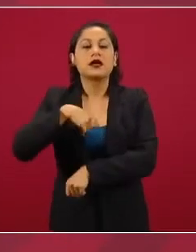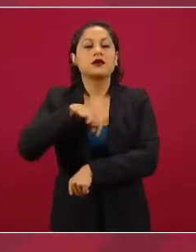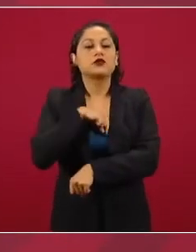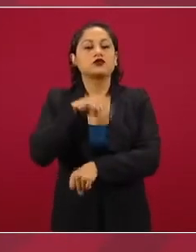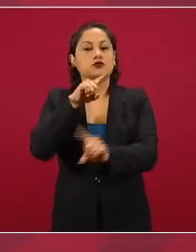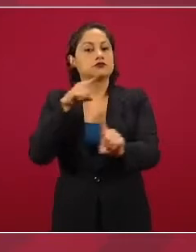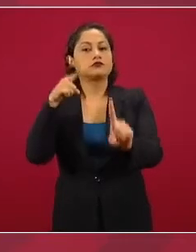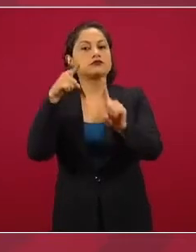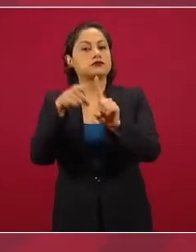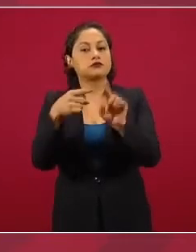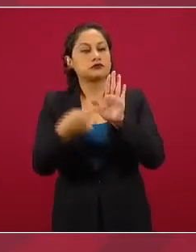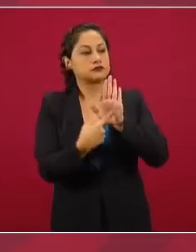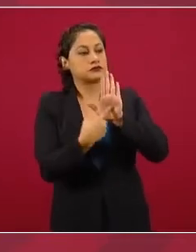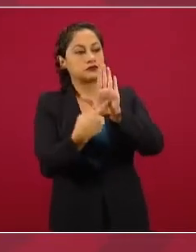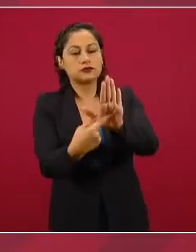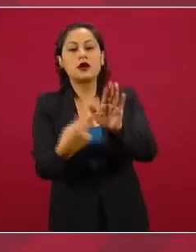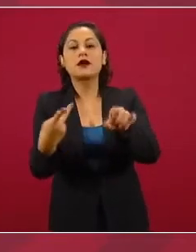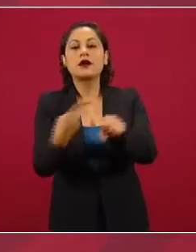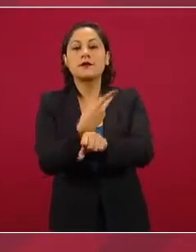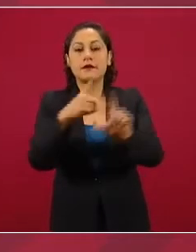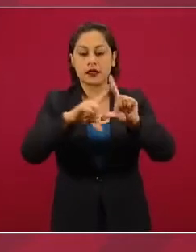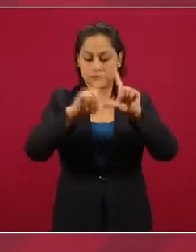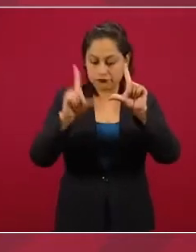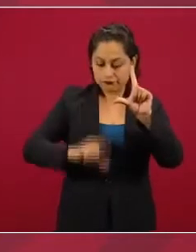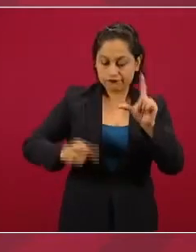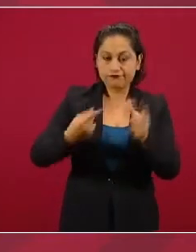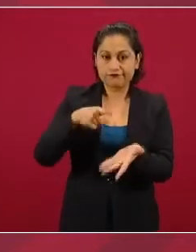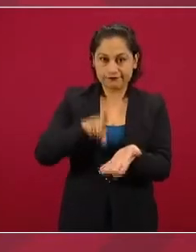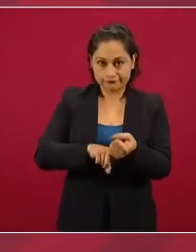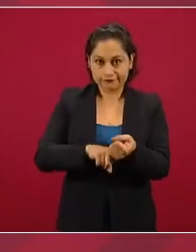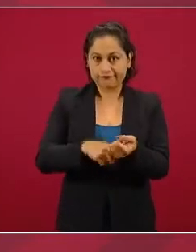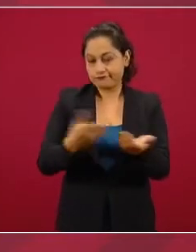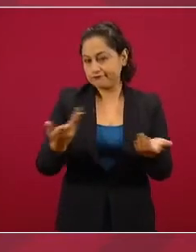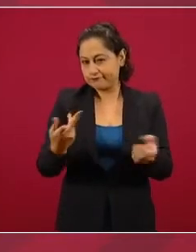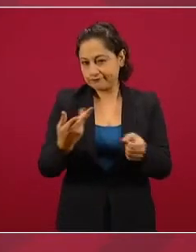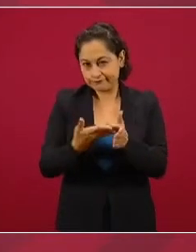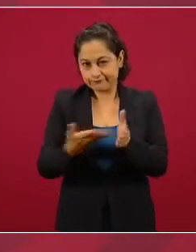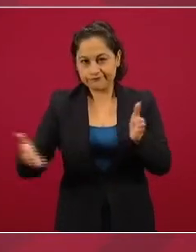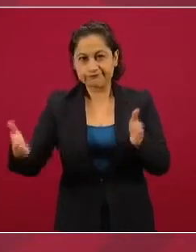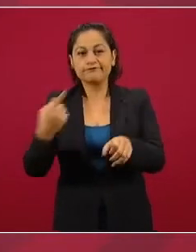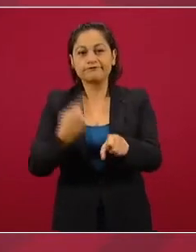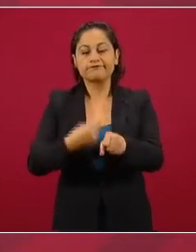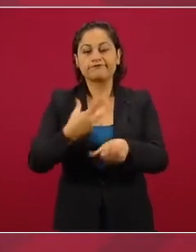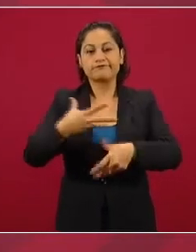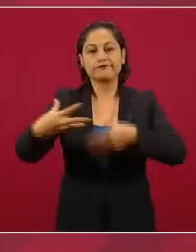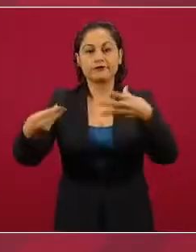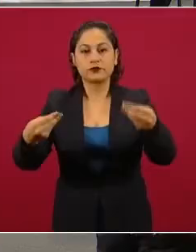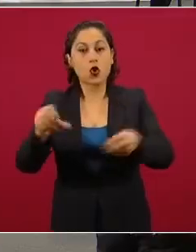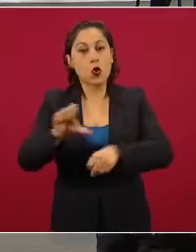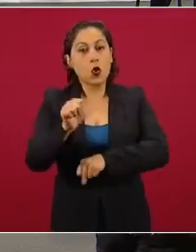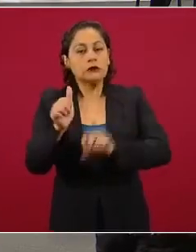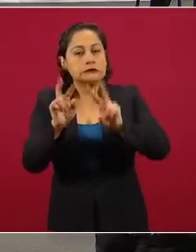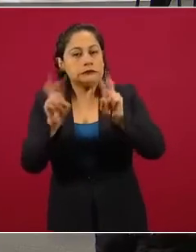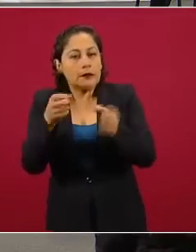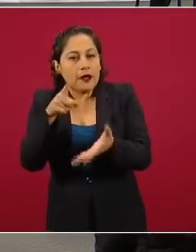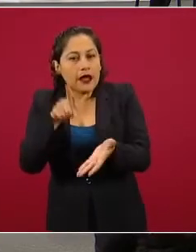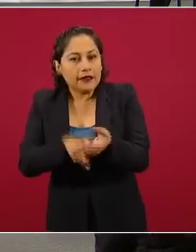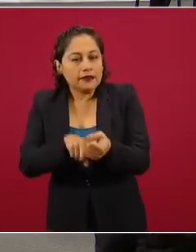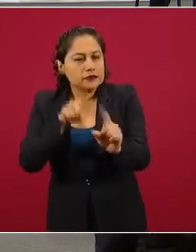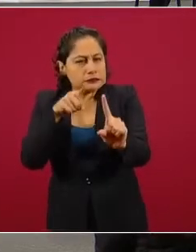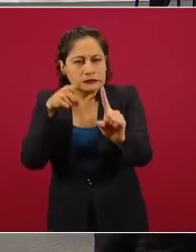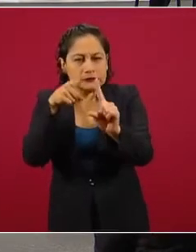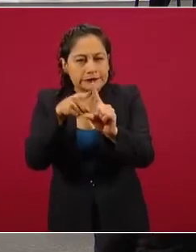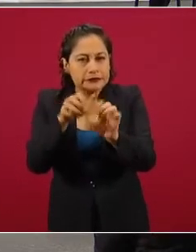acontecer epidémico y cuáles son algunas de las situaciones de especial interés. Entonces, si me pasan la